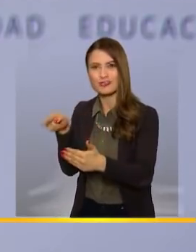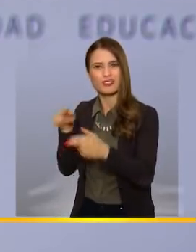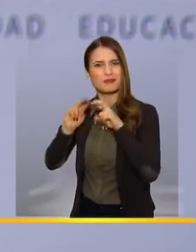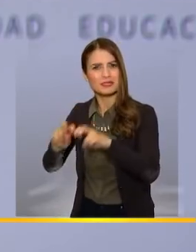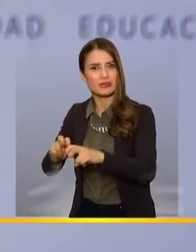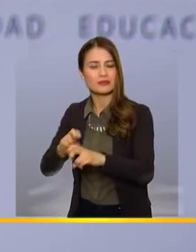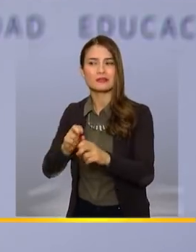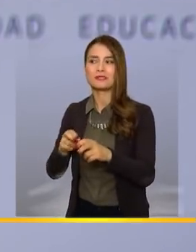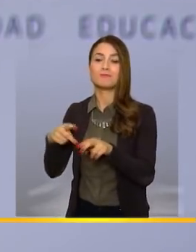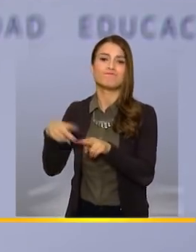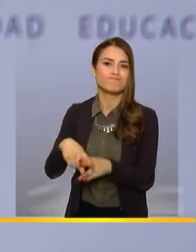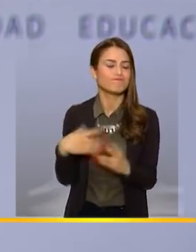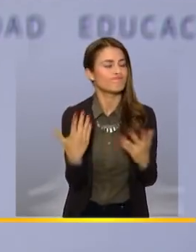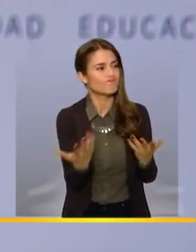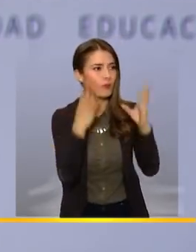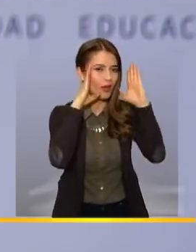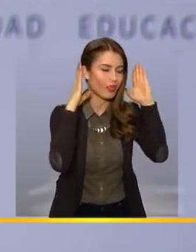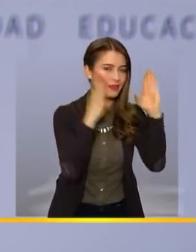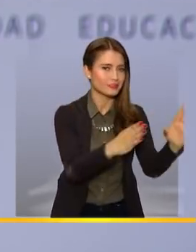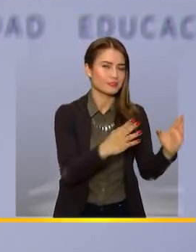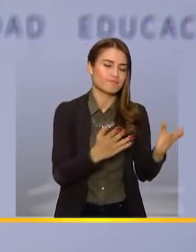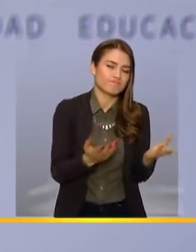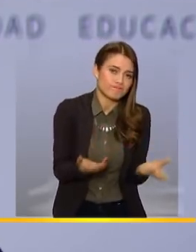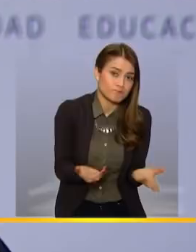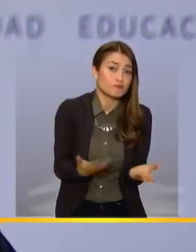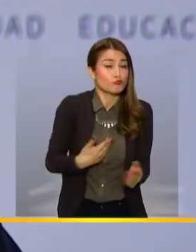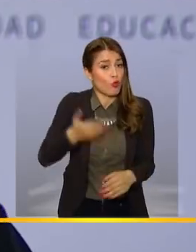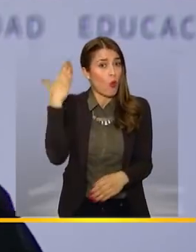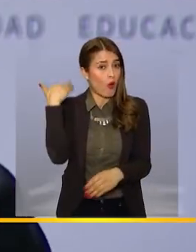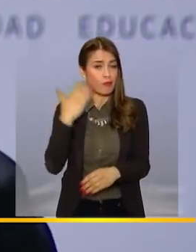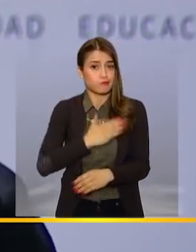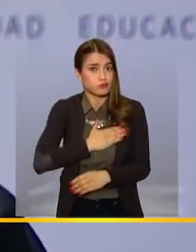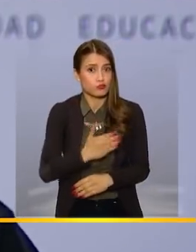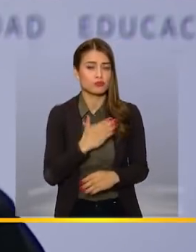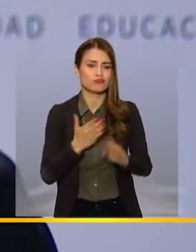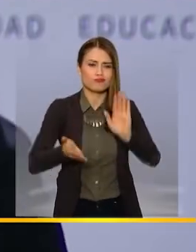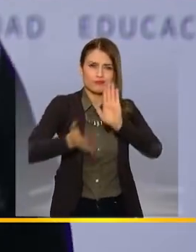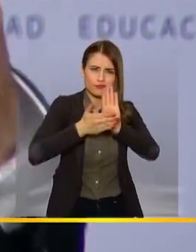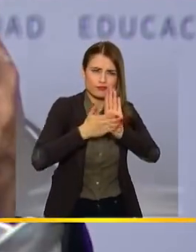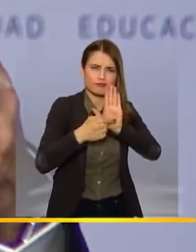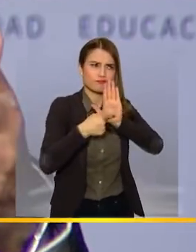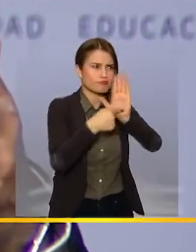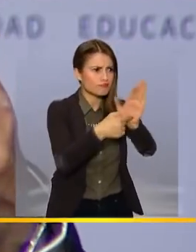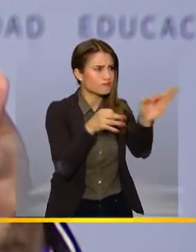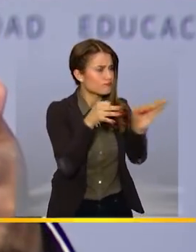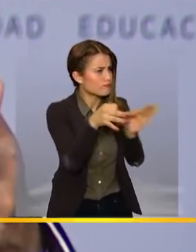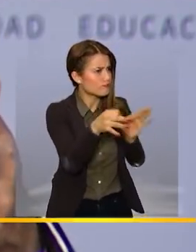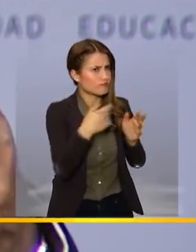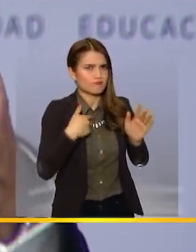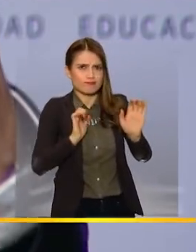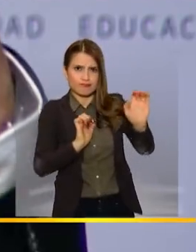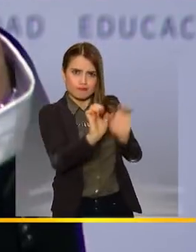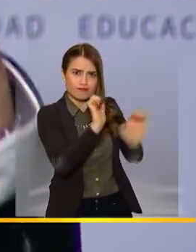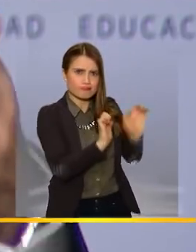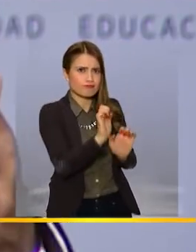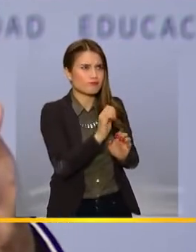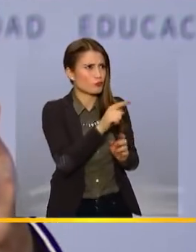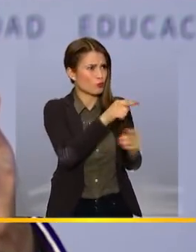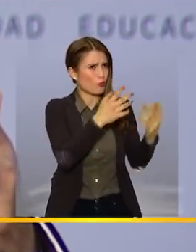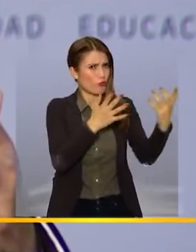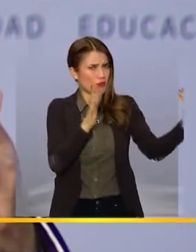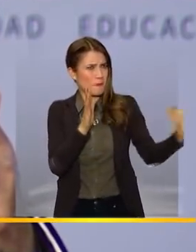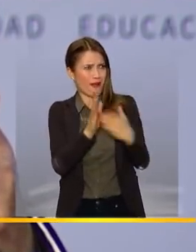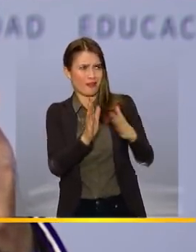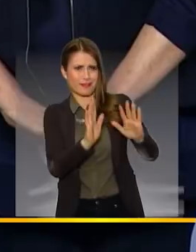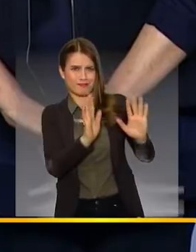Estamos seguros de haber dado sólidos argumentos jurídicos para contrarrestar estas pretensiones de esa